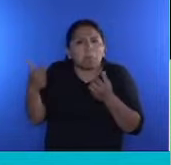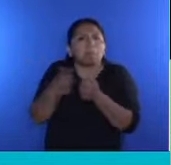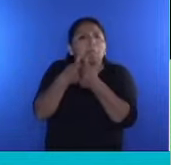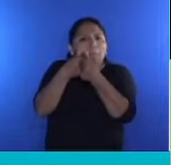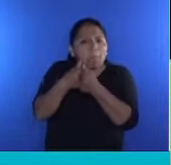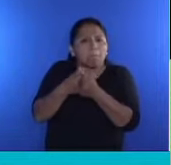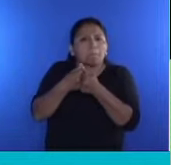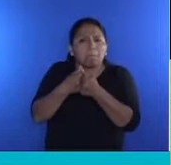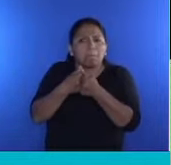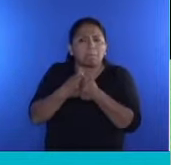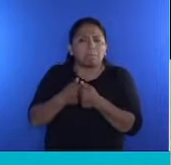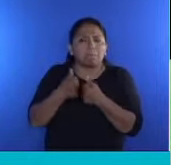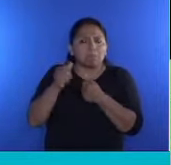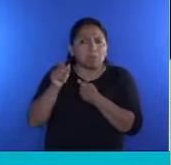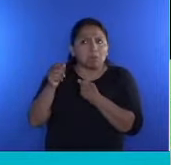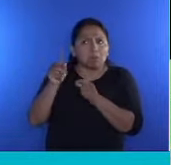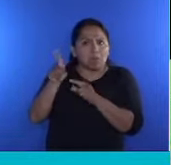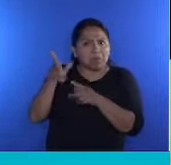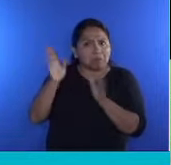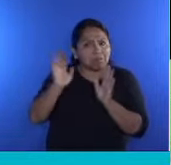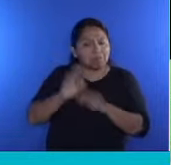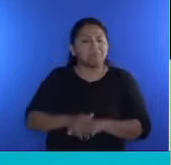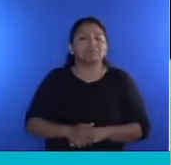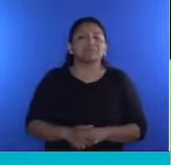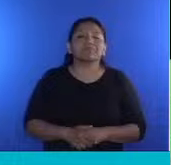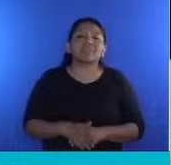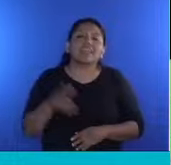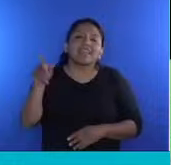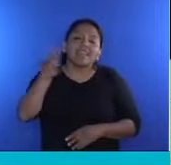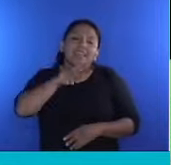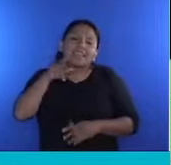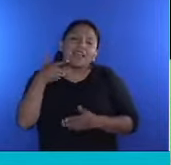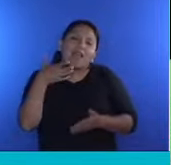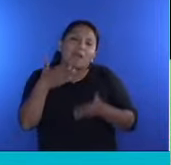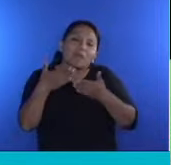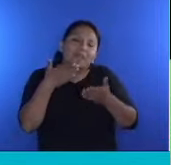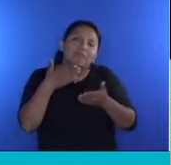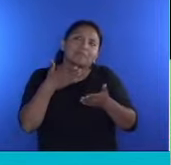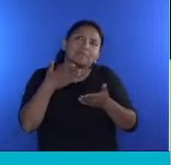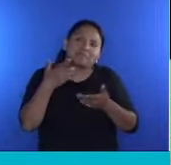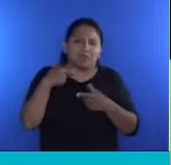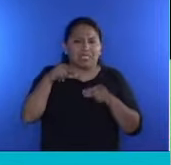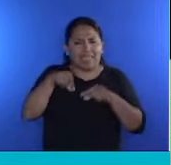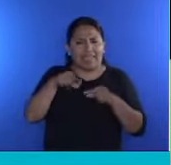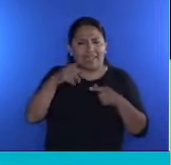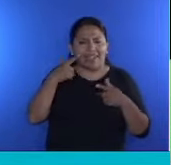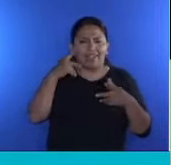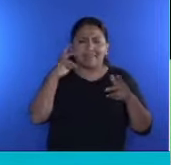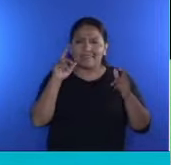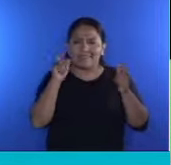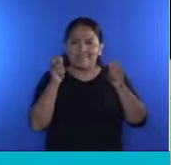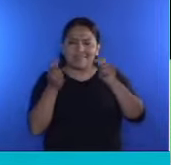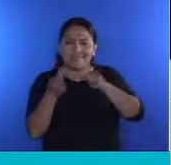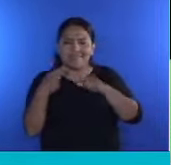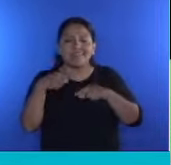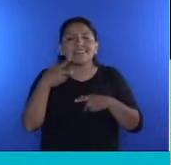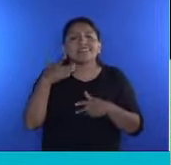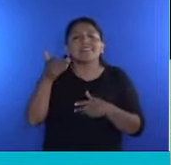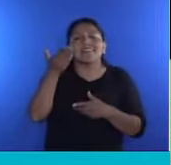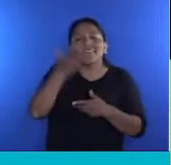ella. Cuando hablaba porque acá se la tergiversa a veces, cuando hablaba del